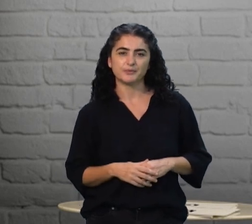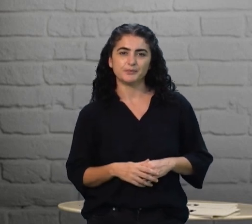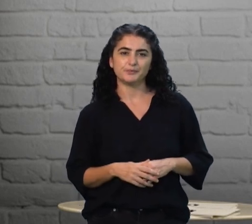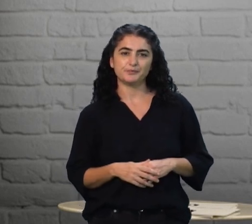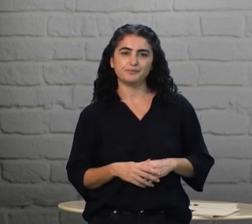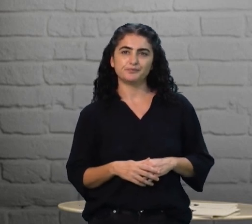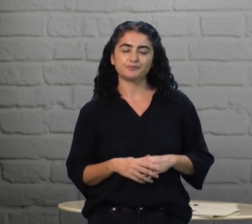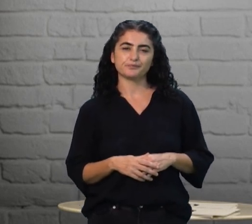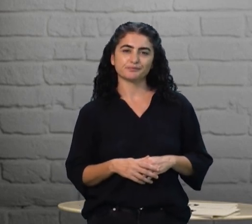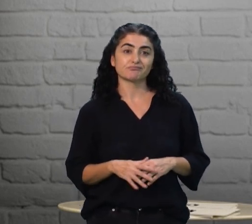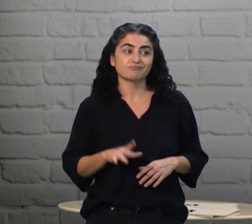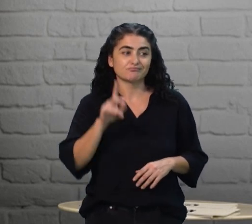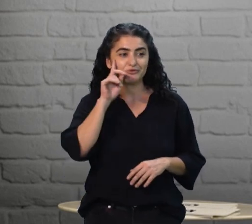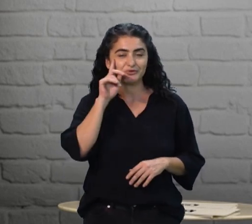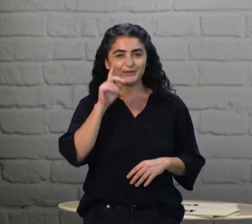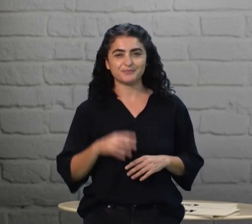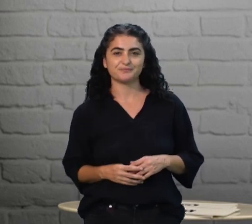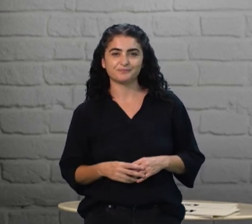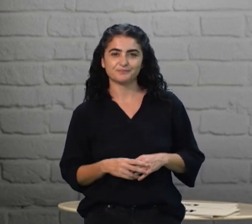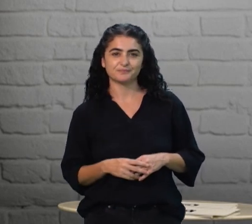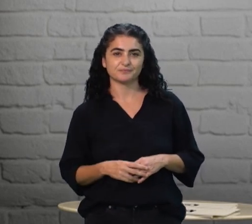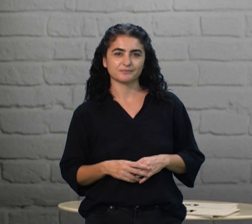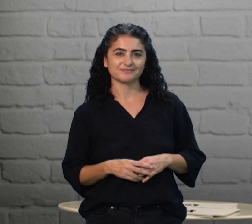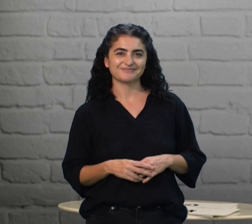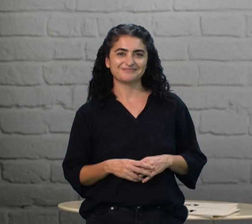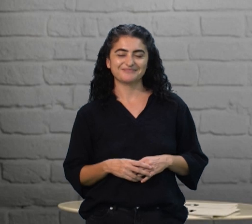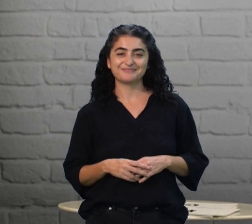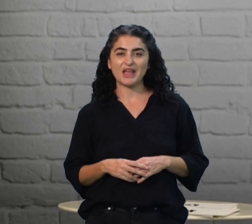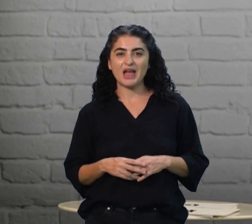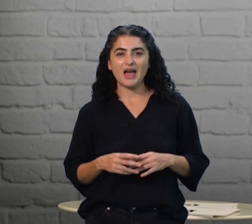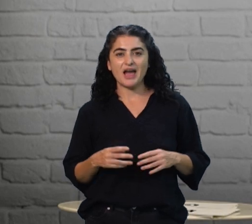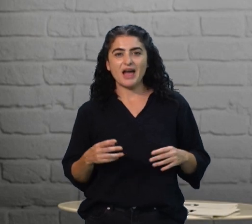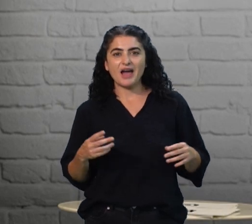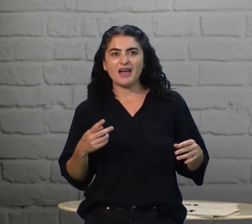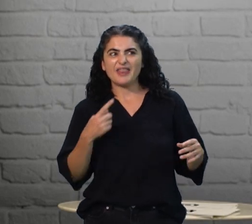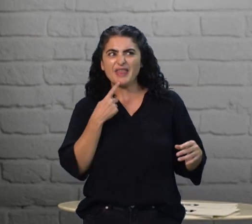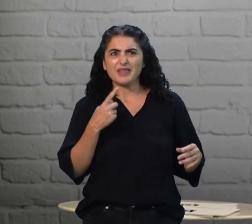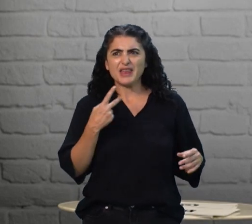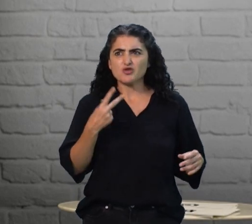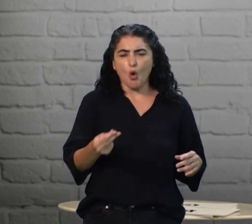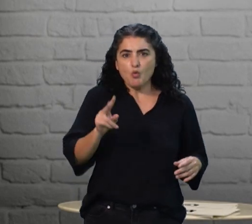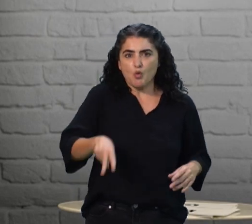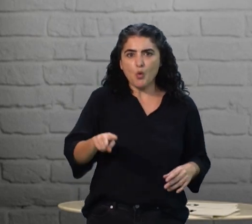em No sé no creo que digamos nunca no